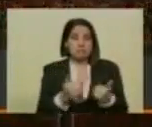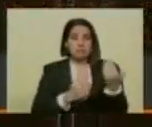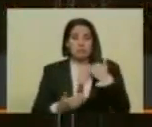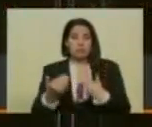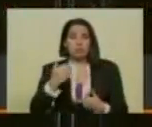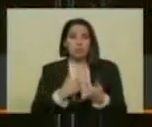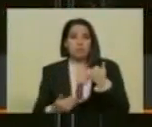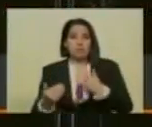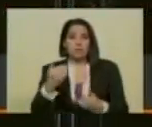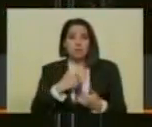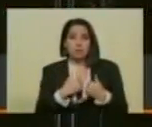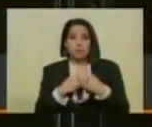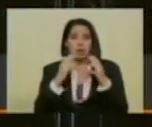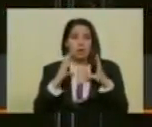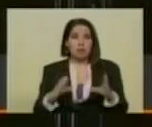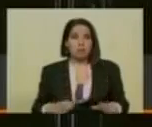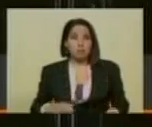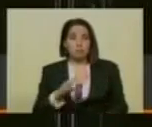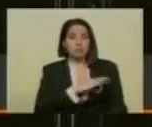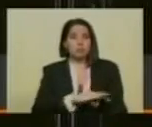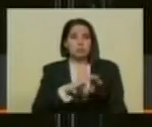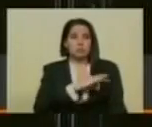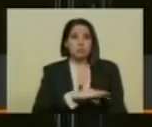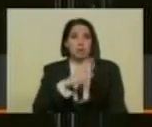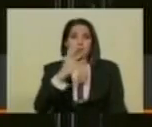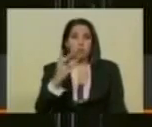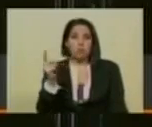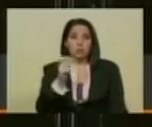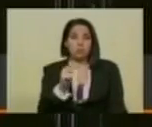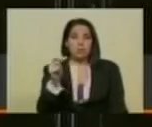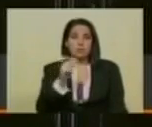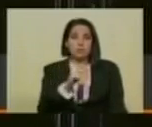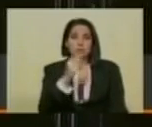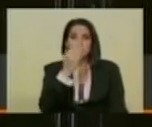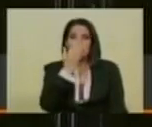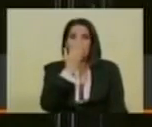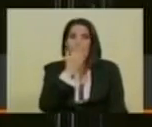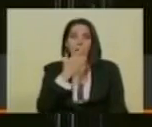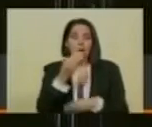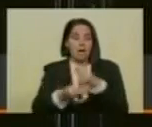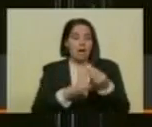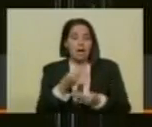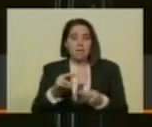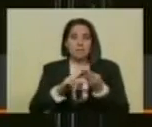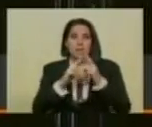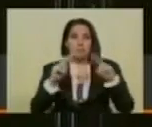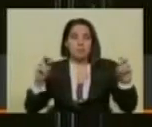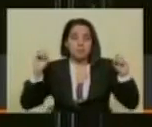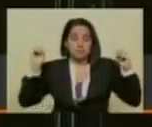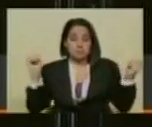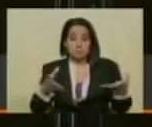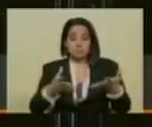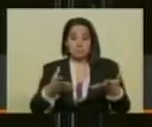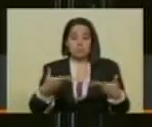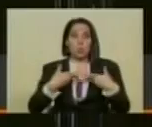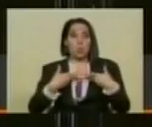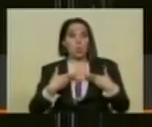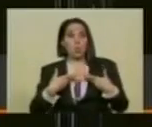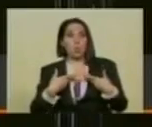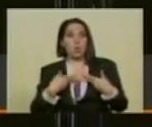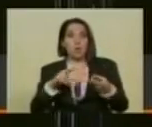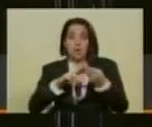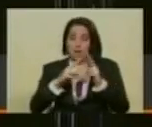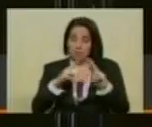en nuestro cuerpo social durante 4 meses. Hágase la paz y el milagro llegó. La paz se